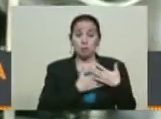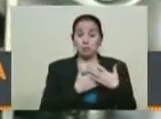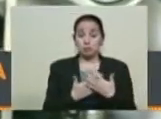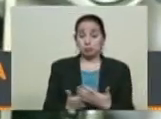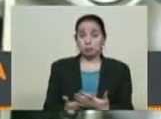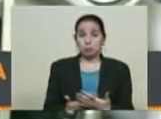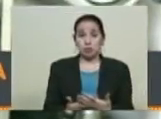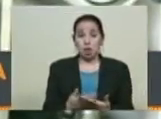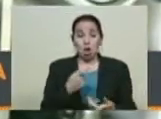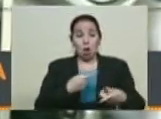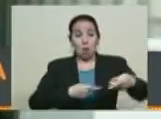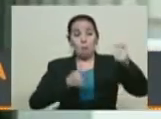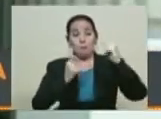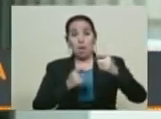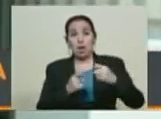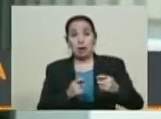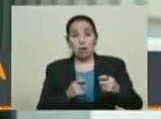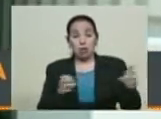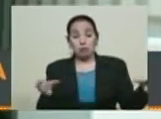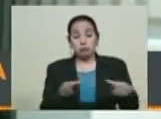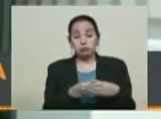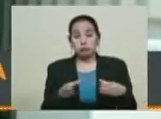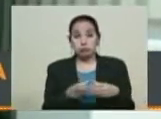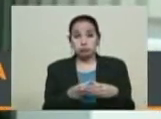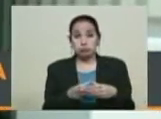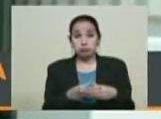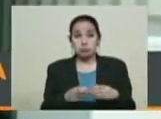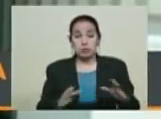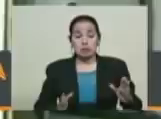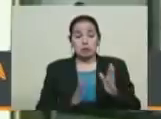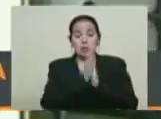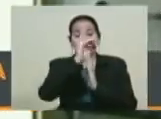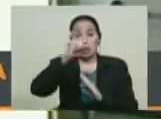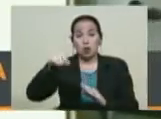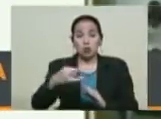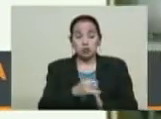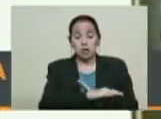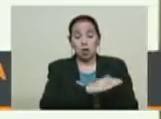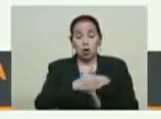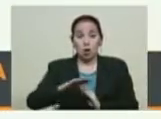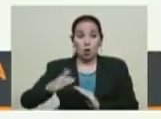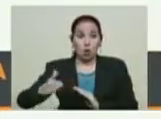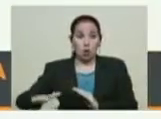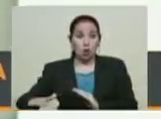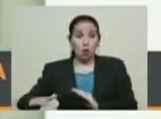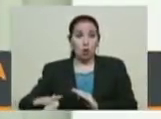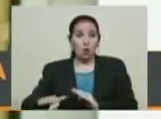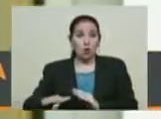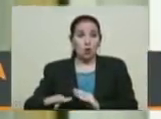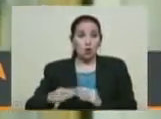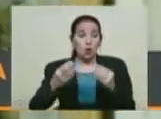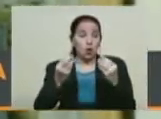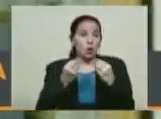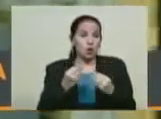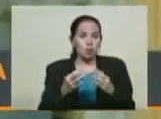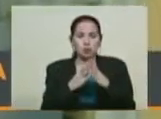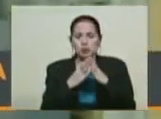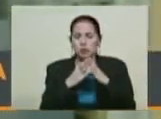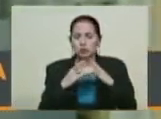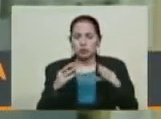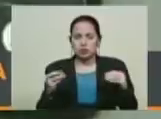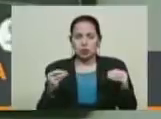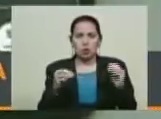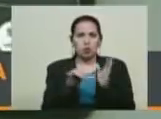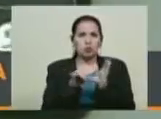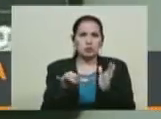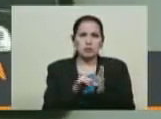los pescadores, San José Orilla y Playa, puntica abajo, puntica arriba y todos los adyacentes.